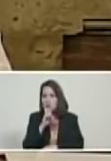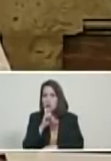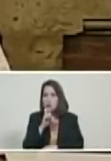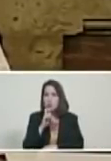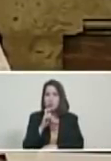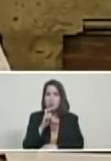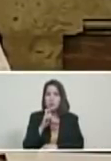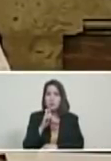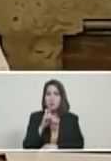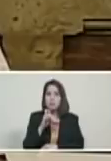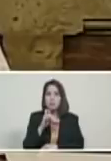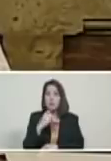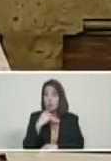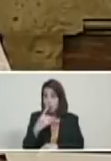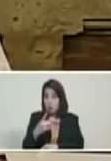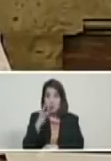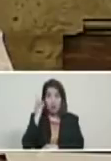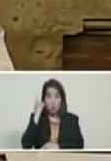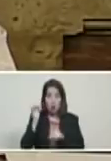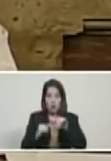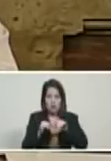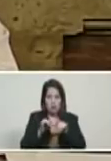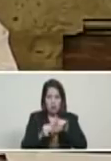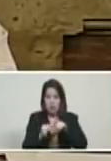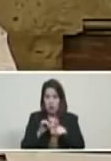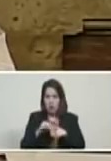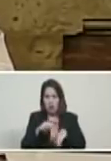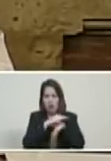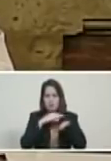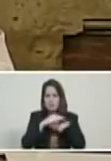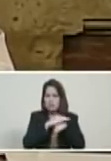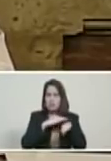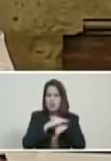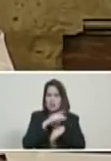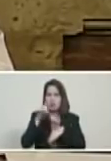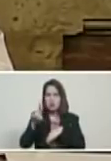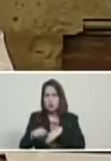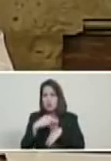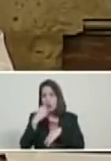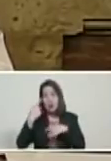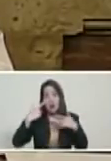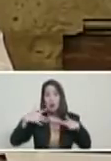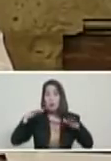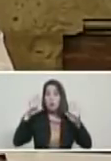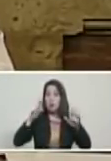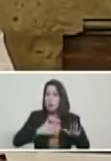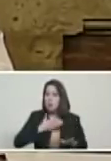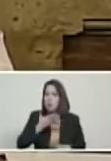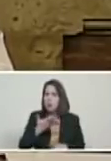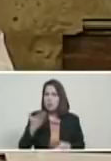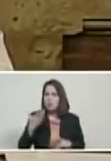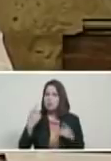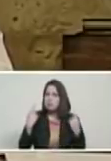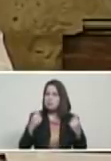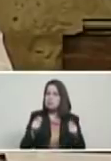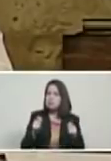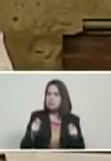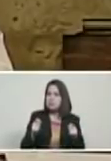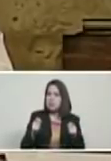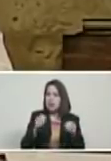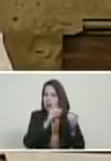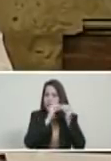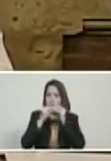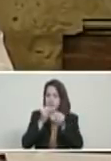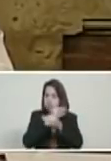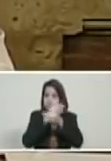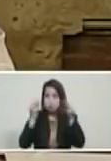Quizás, yo le diría a Adriana desde aquí y al ministro Víctor Cano, quizás podemos intentar optimizar